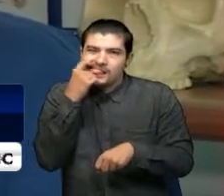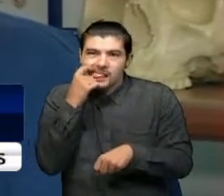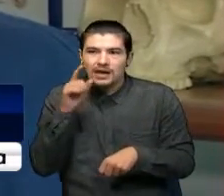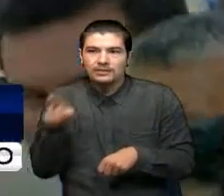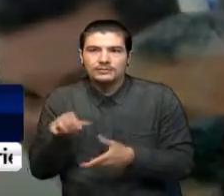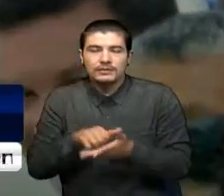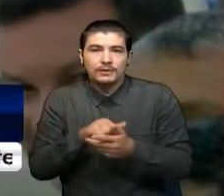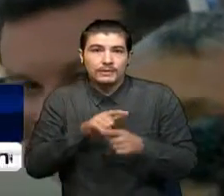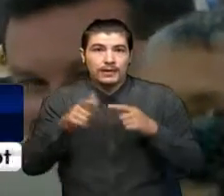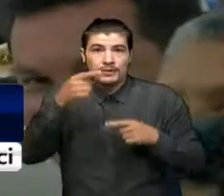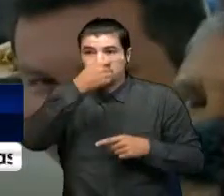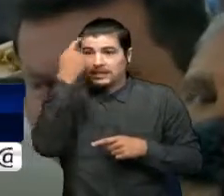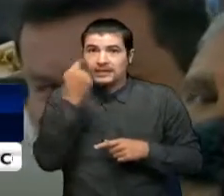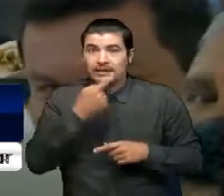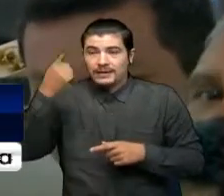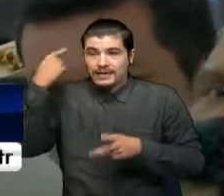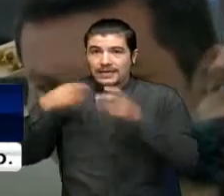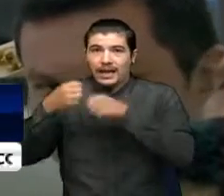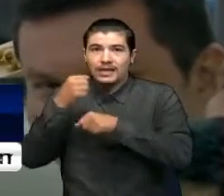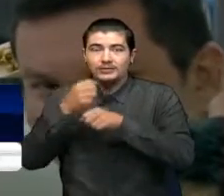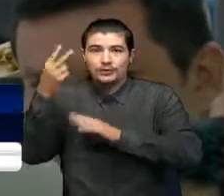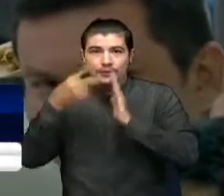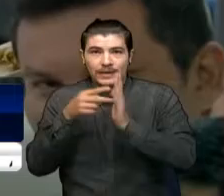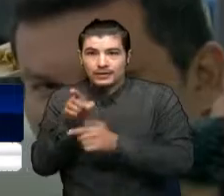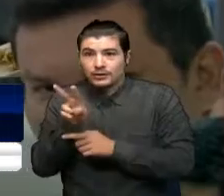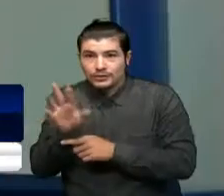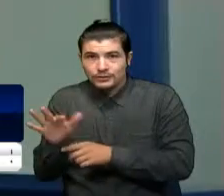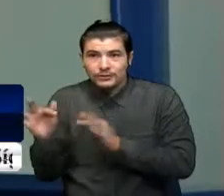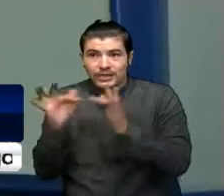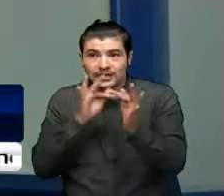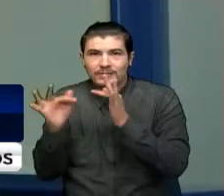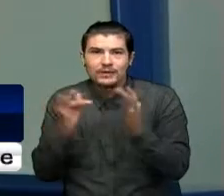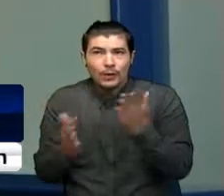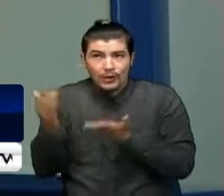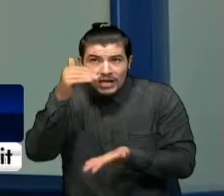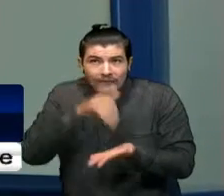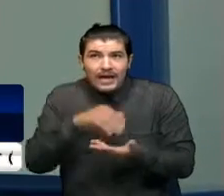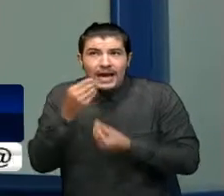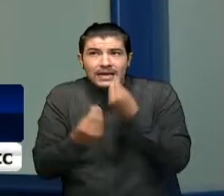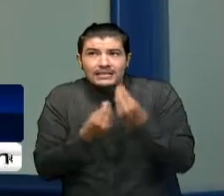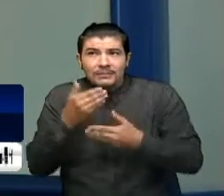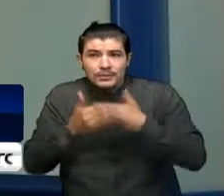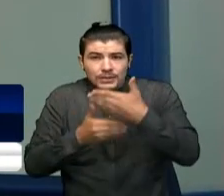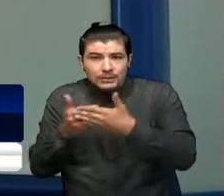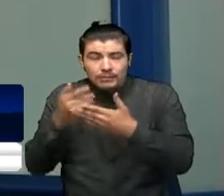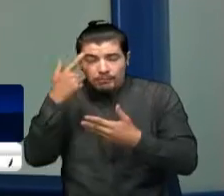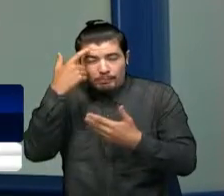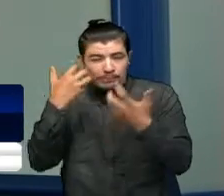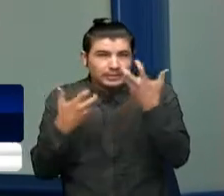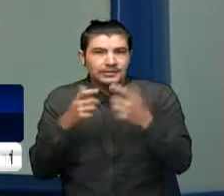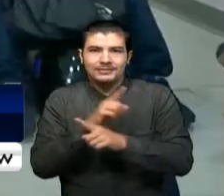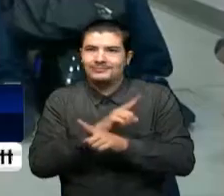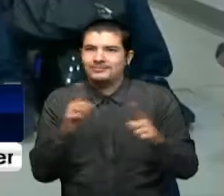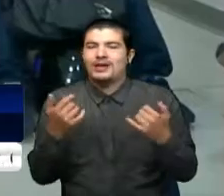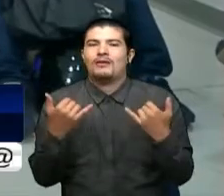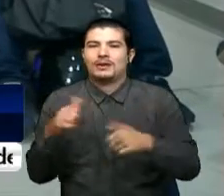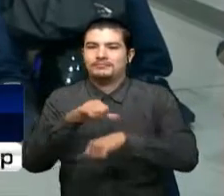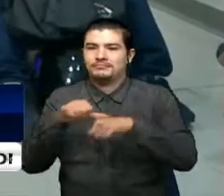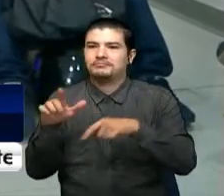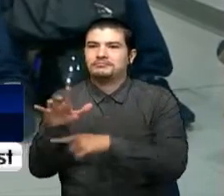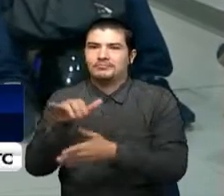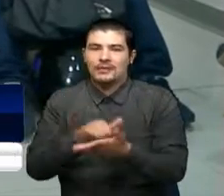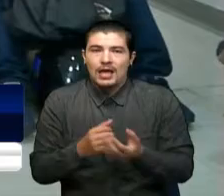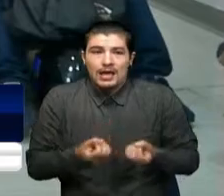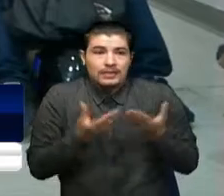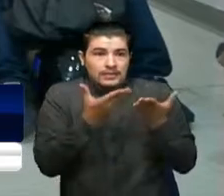ha vuelto a convulsionar un simposio para especialistas reunirá a expertos en el tema donde se brindará además la oportunidad a personas y